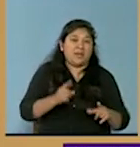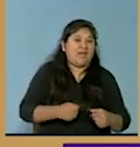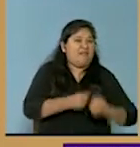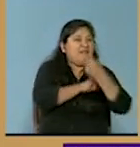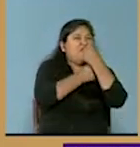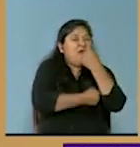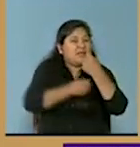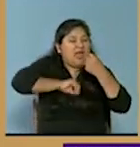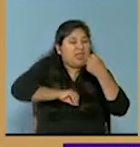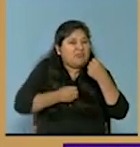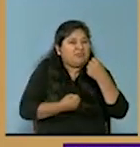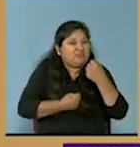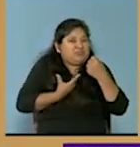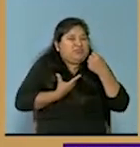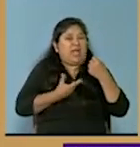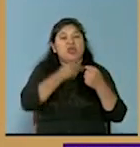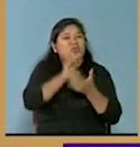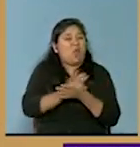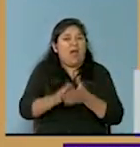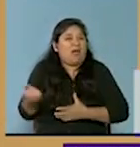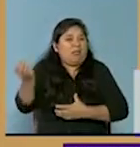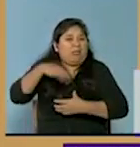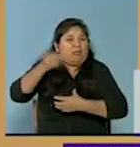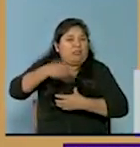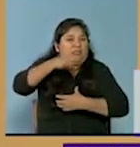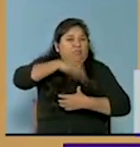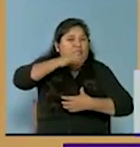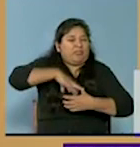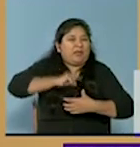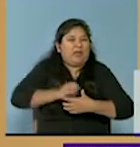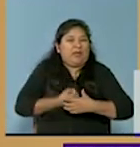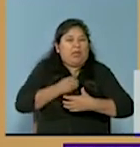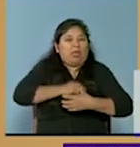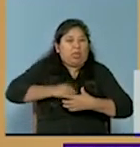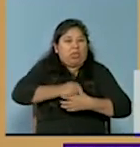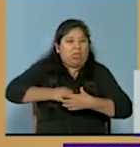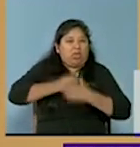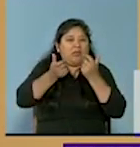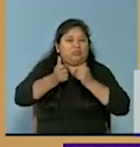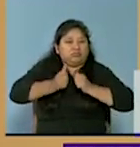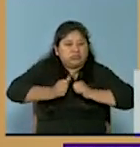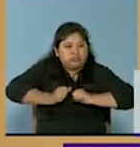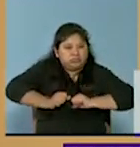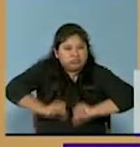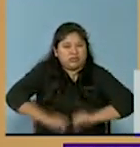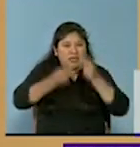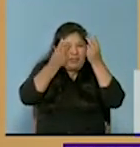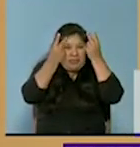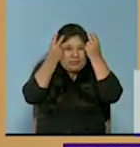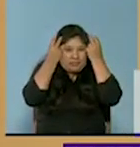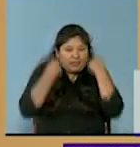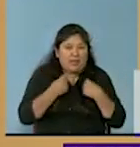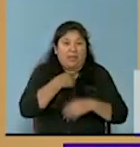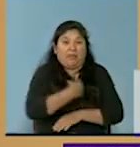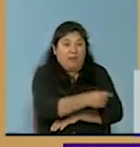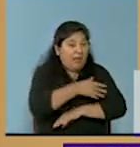que lamentablemente no puede seguir adelante esto perjudica la autoestima el no querer ir por más vuelven a la